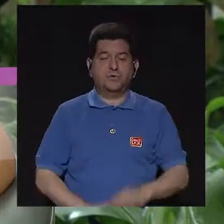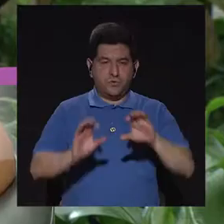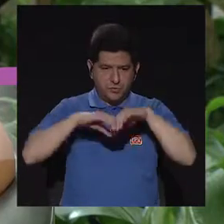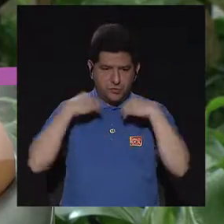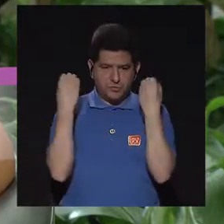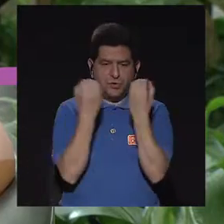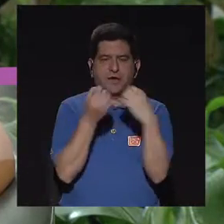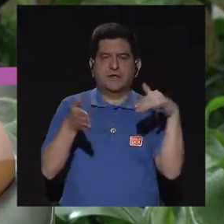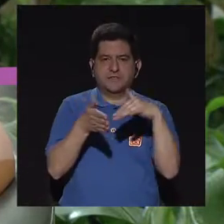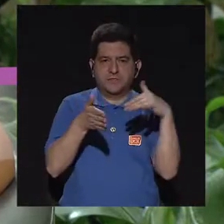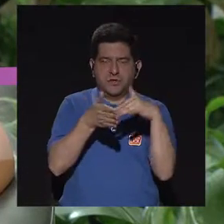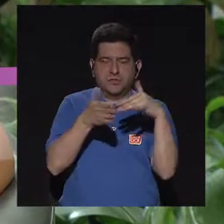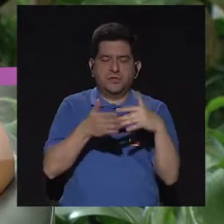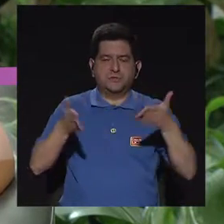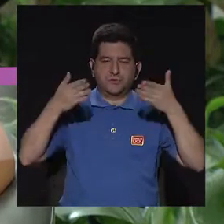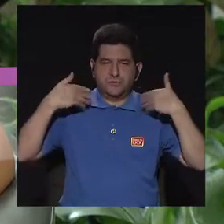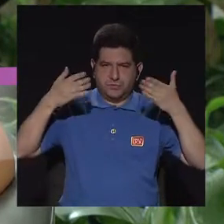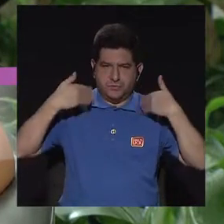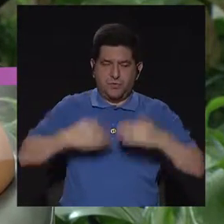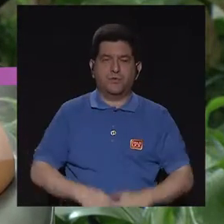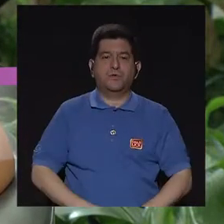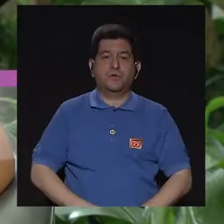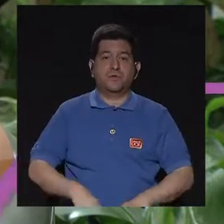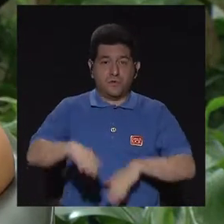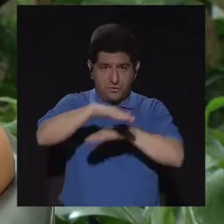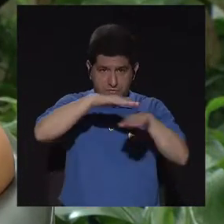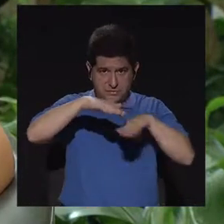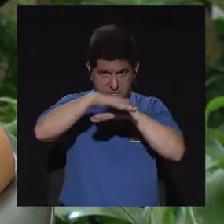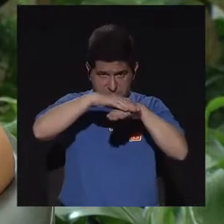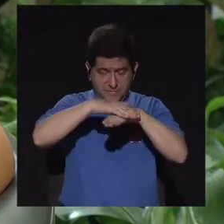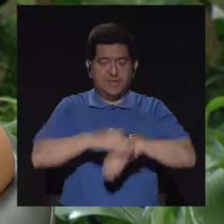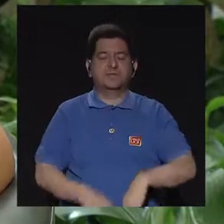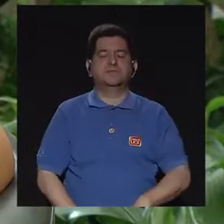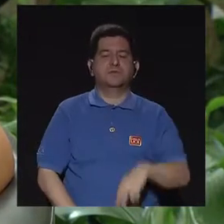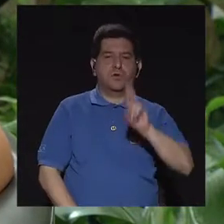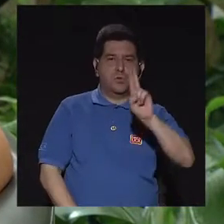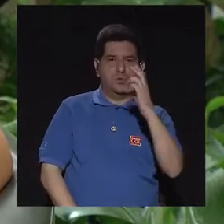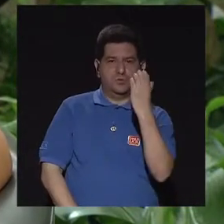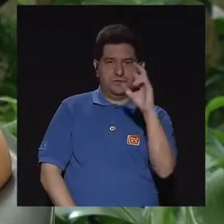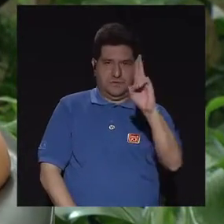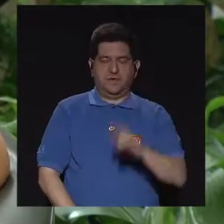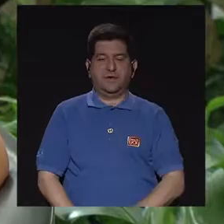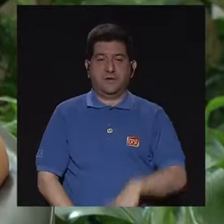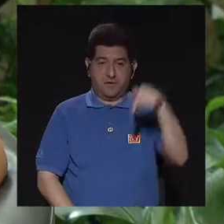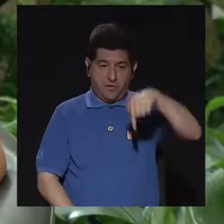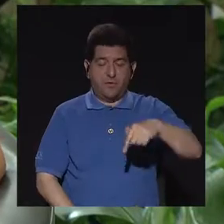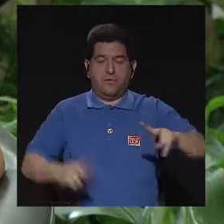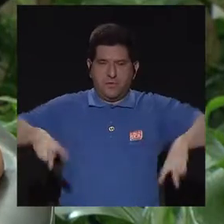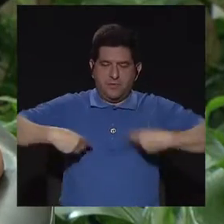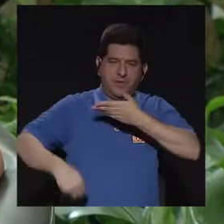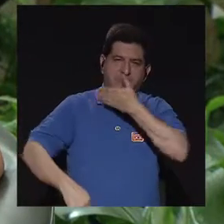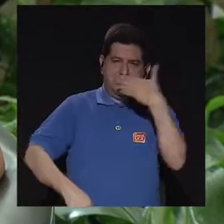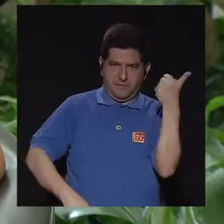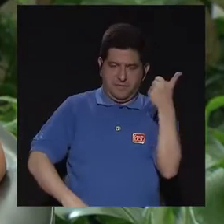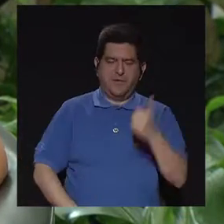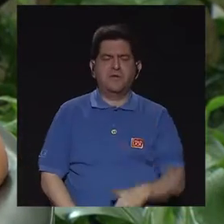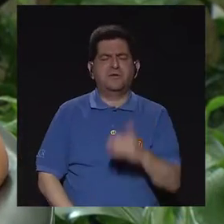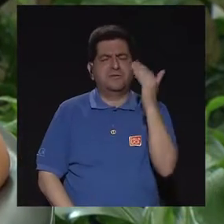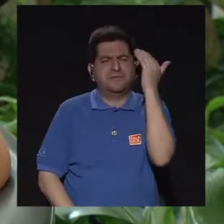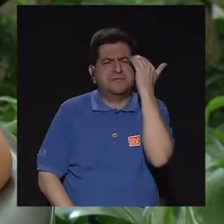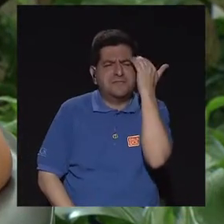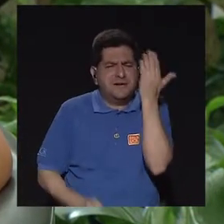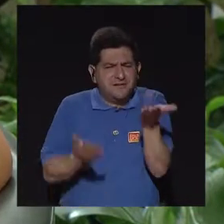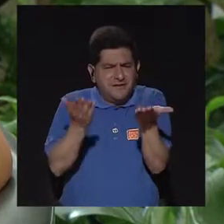en la Organización de Estudios Tropicales en el campus de la Universidad de Costa Rica. El día de hoy en Vivir Mejor